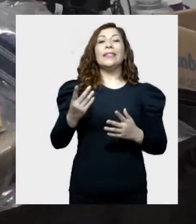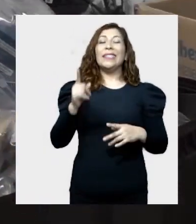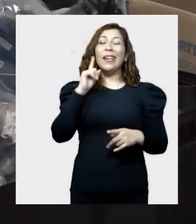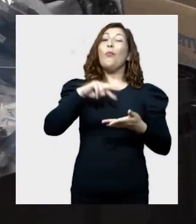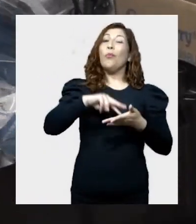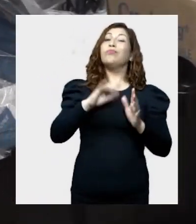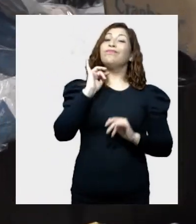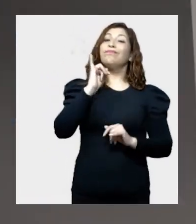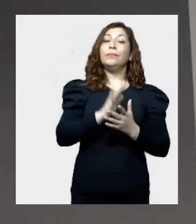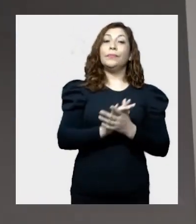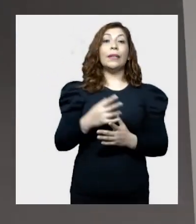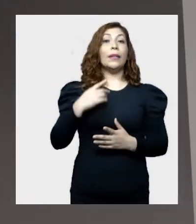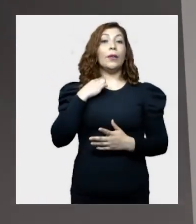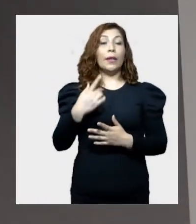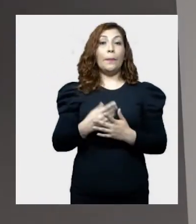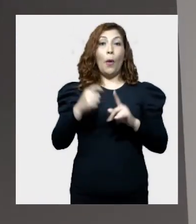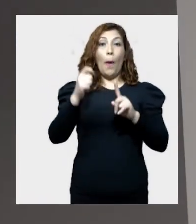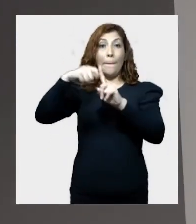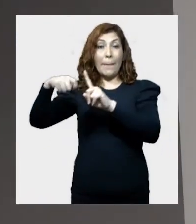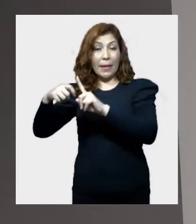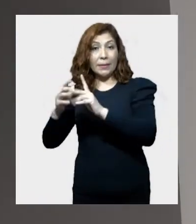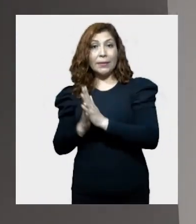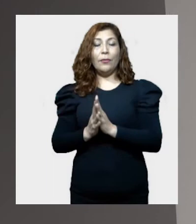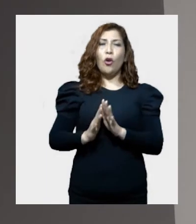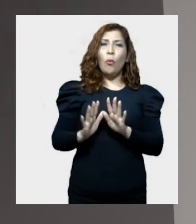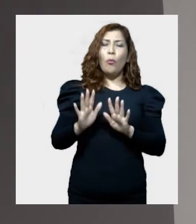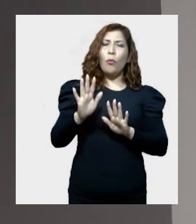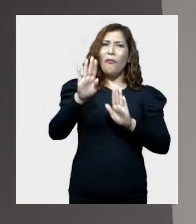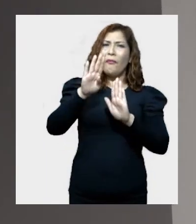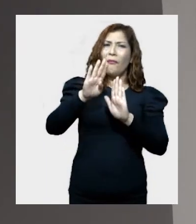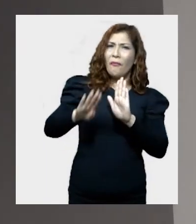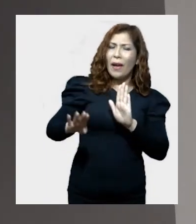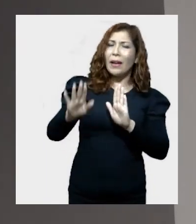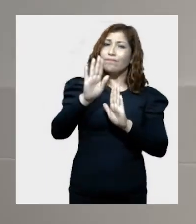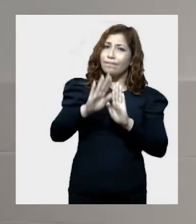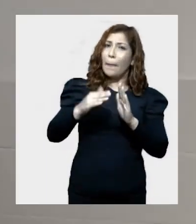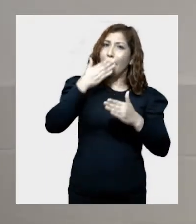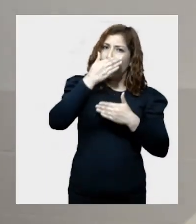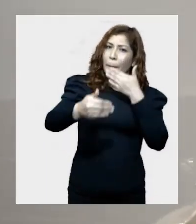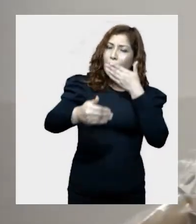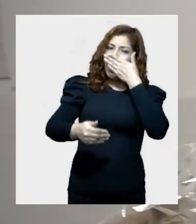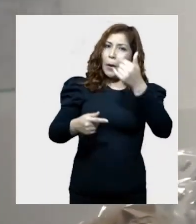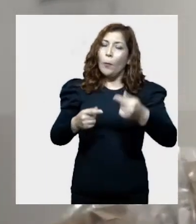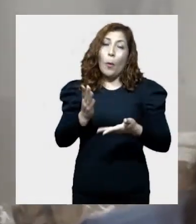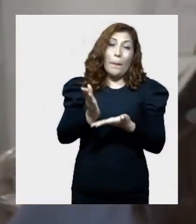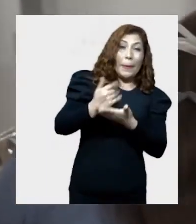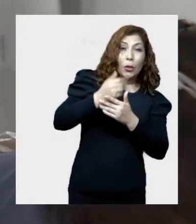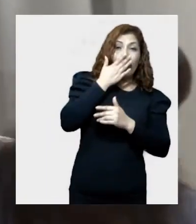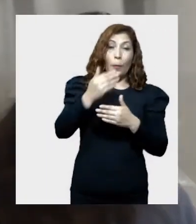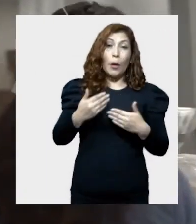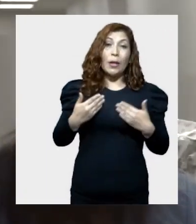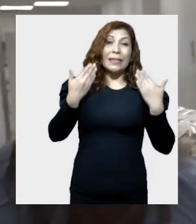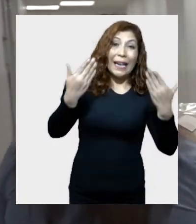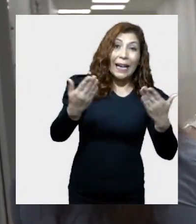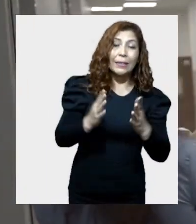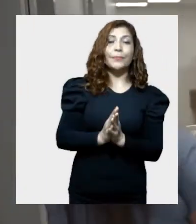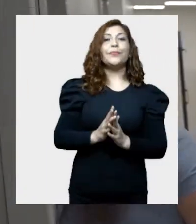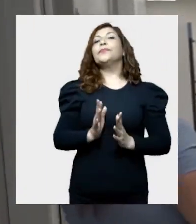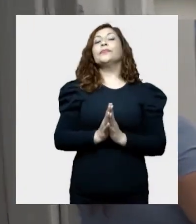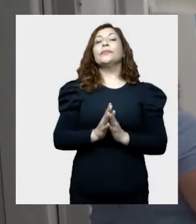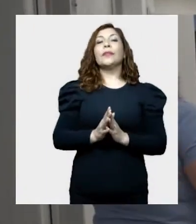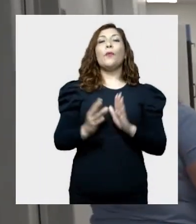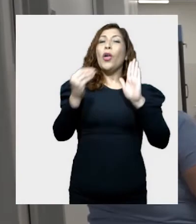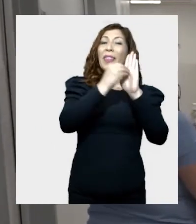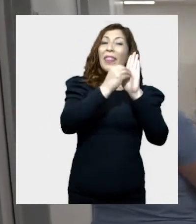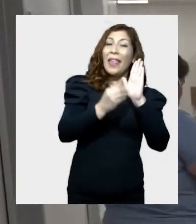contratiempos, lo que con los meses fueron subsanándose, con la mejora en los tiempos de preparación y entrega, la campaña de actualización de